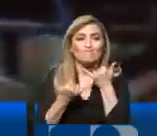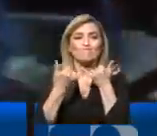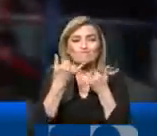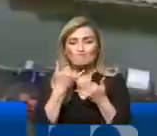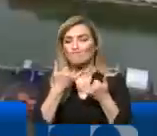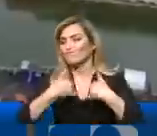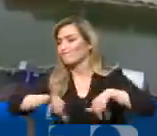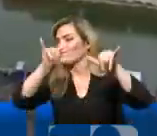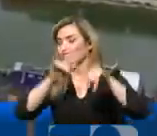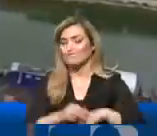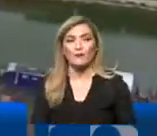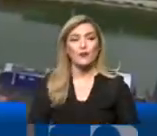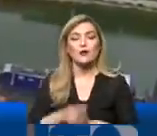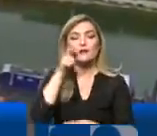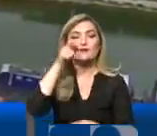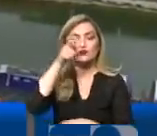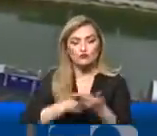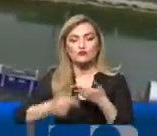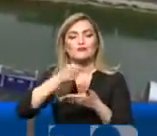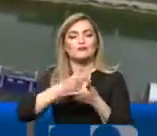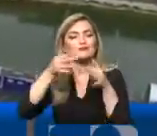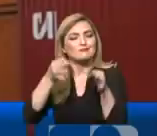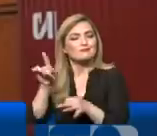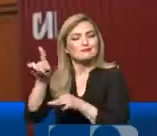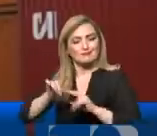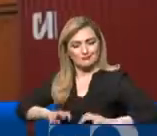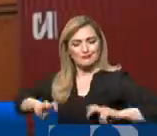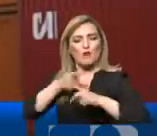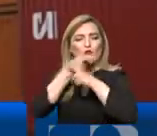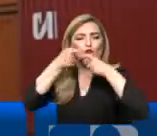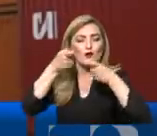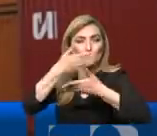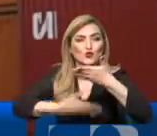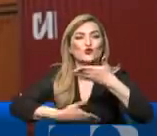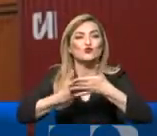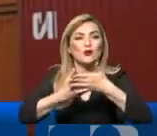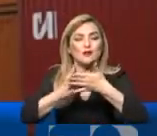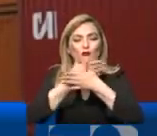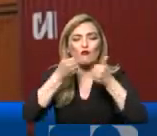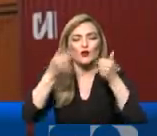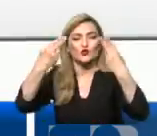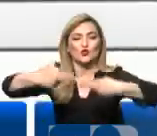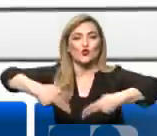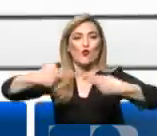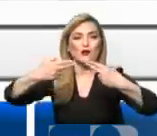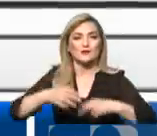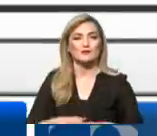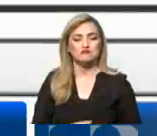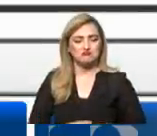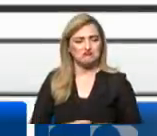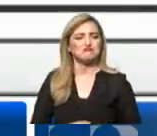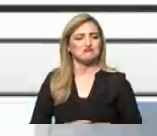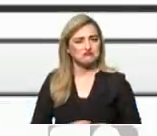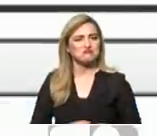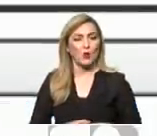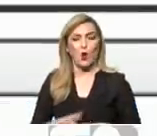son pocas. La Fiscalía del Guayas confirmó que Salcedo será investigado por falsificación de documentos y fraude aduanero, al importar un